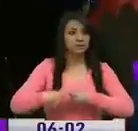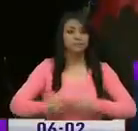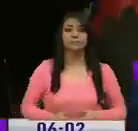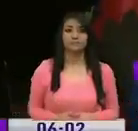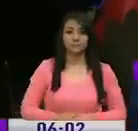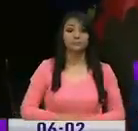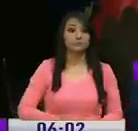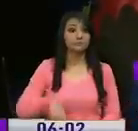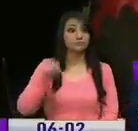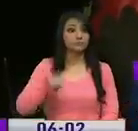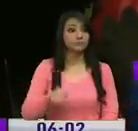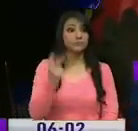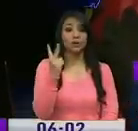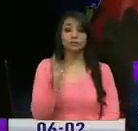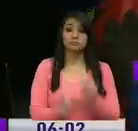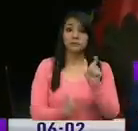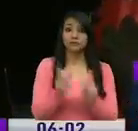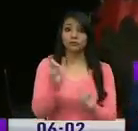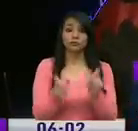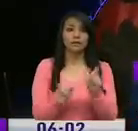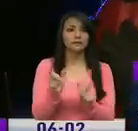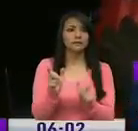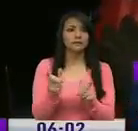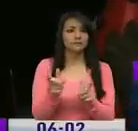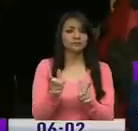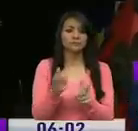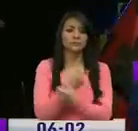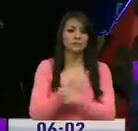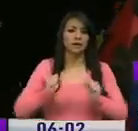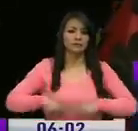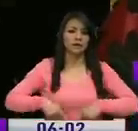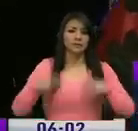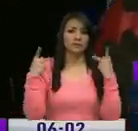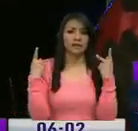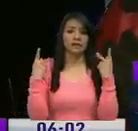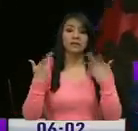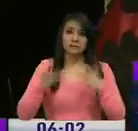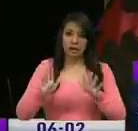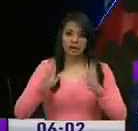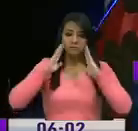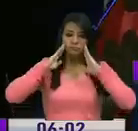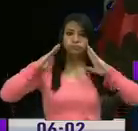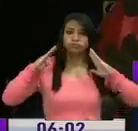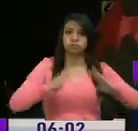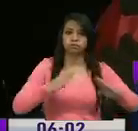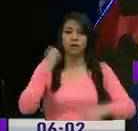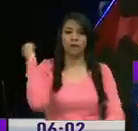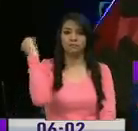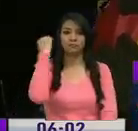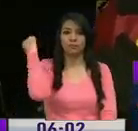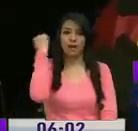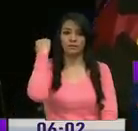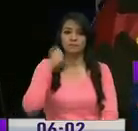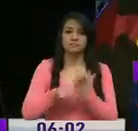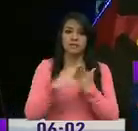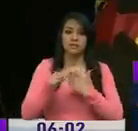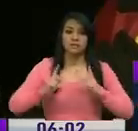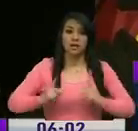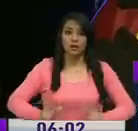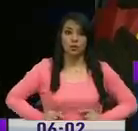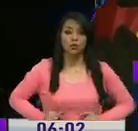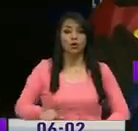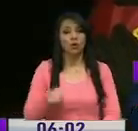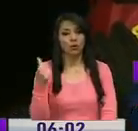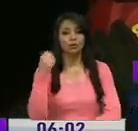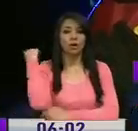sí sacamos dos personas eh con vida con signos vitales que fueron atendidas una por la ambulancia del Ministerio de salud y la